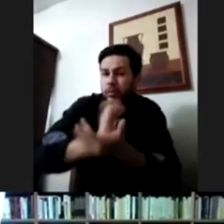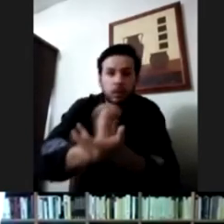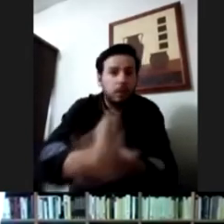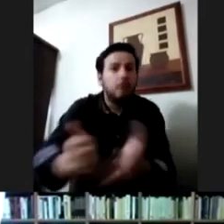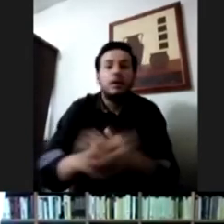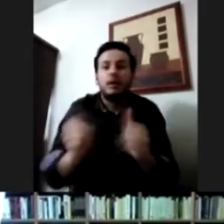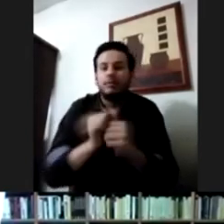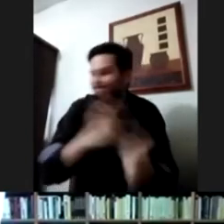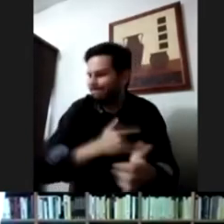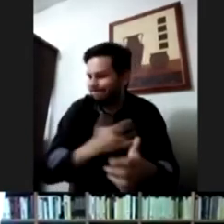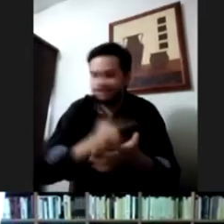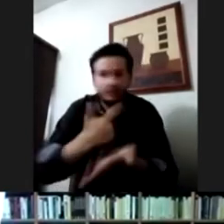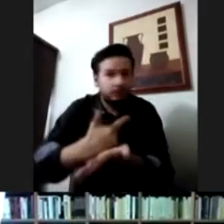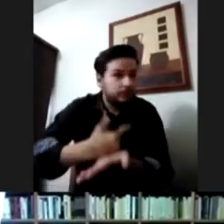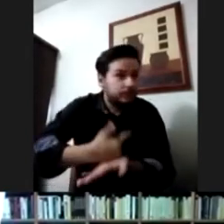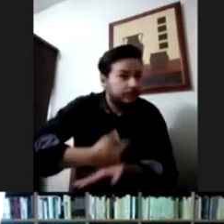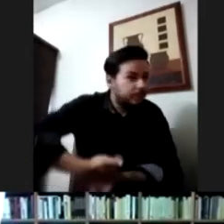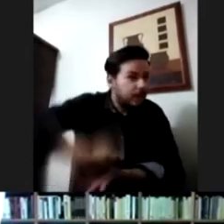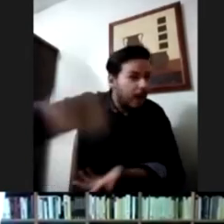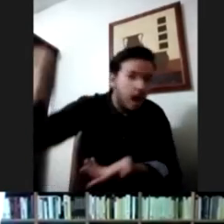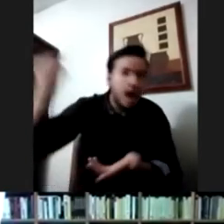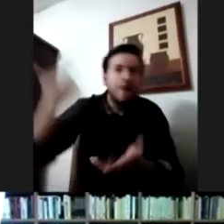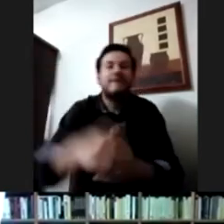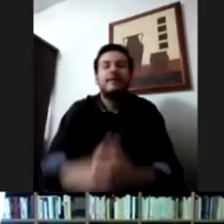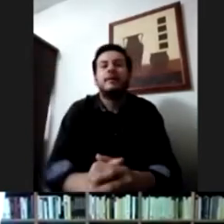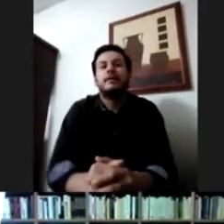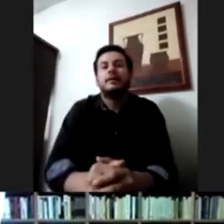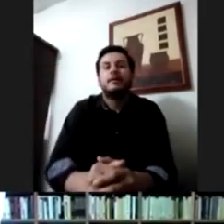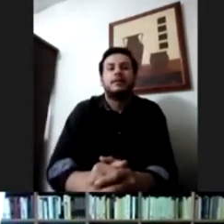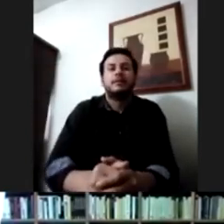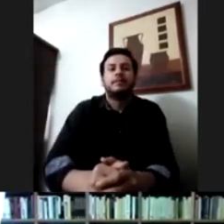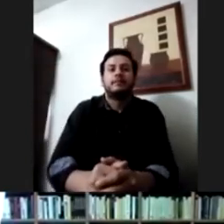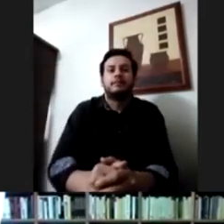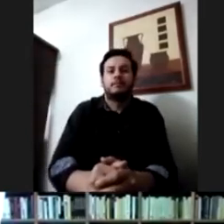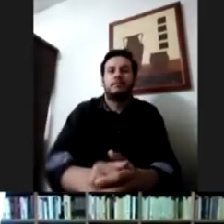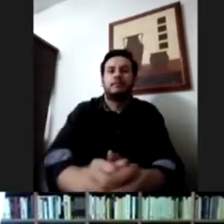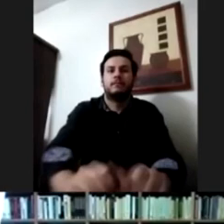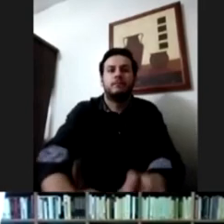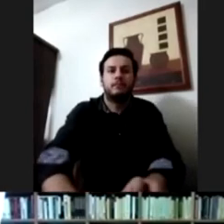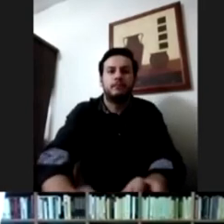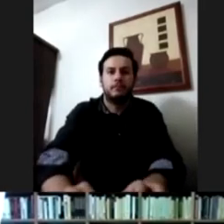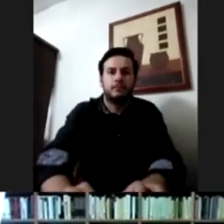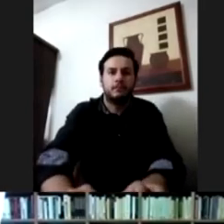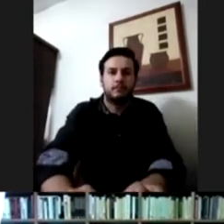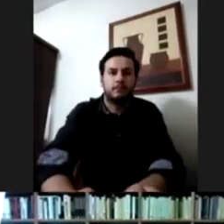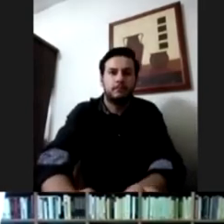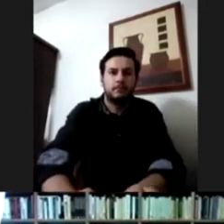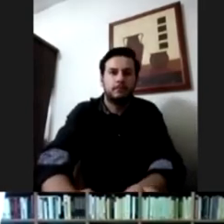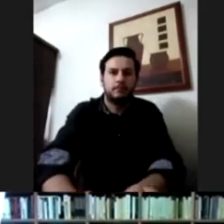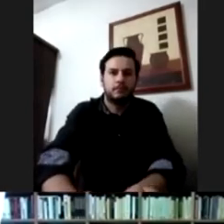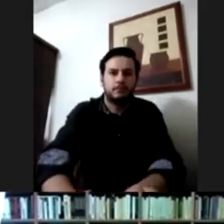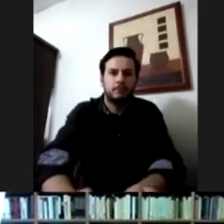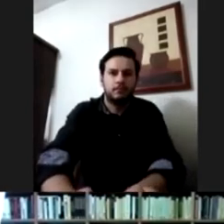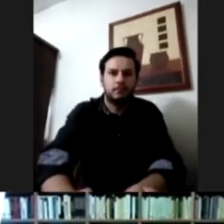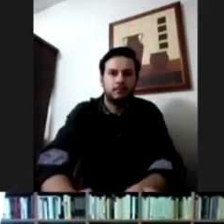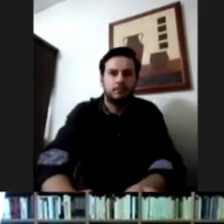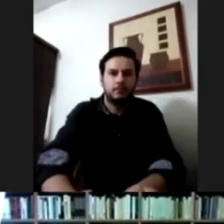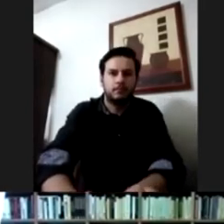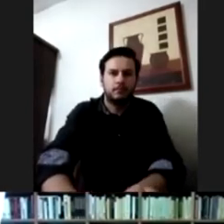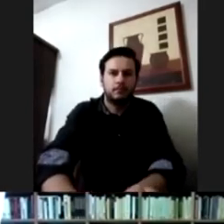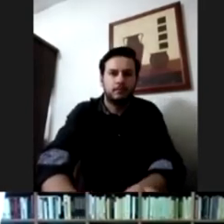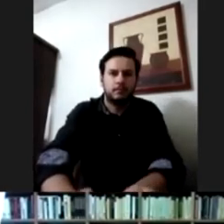agravan o se exacerban en el contexto de esta pandemia, y también pues la importancia de tener